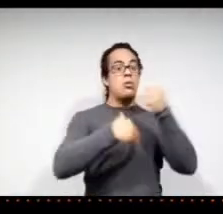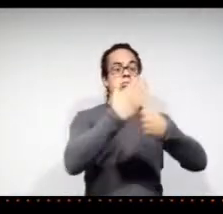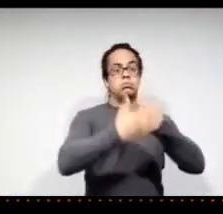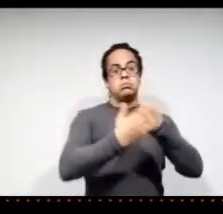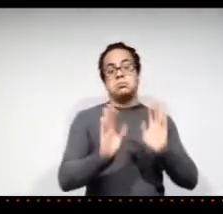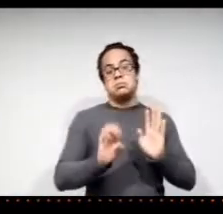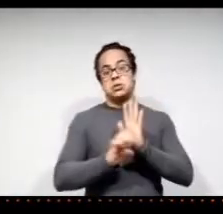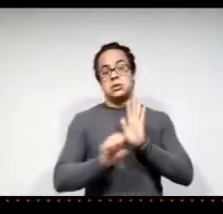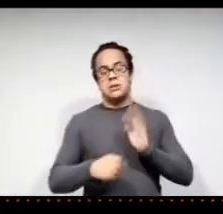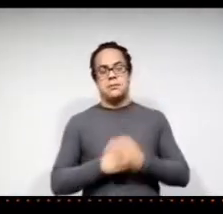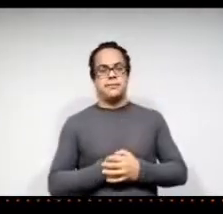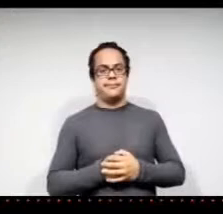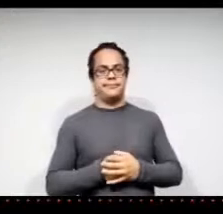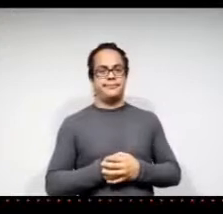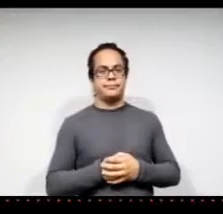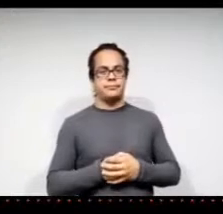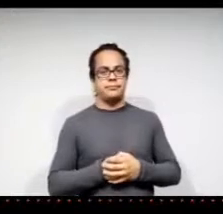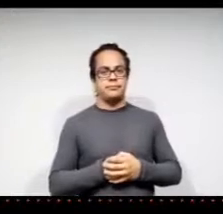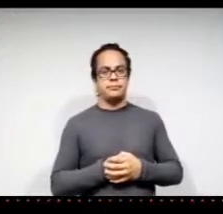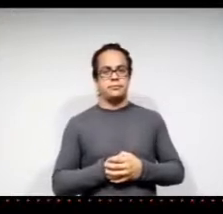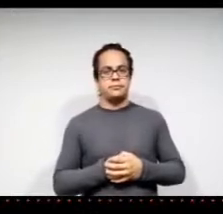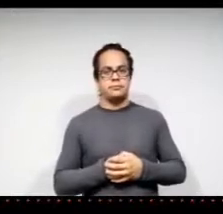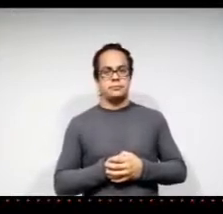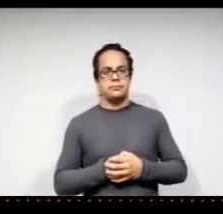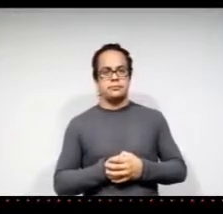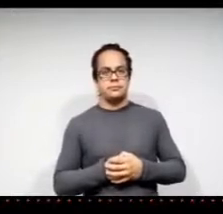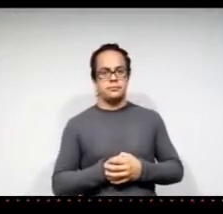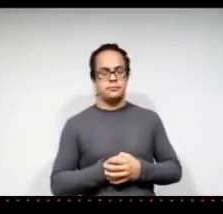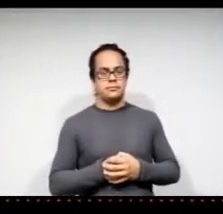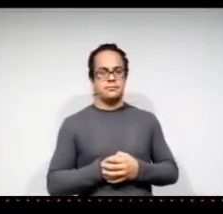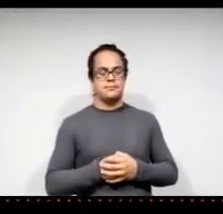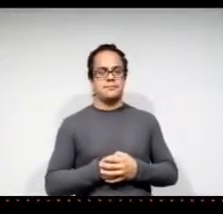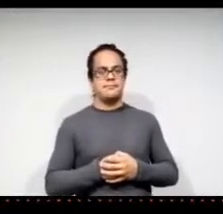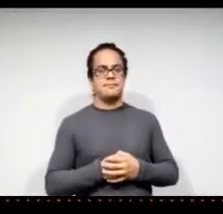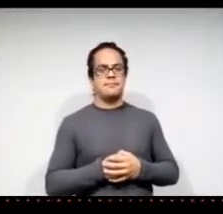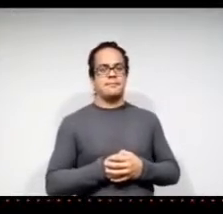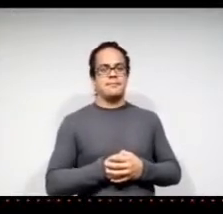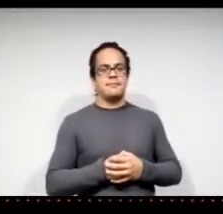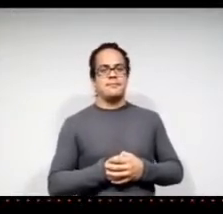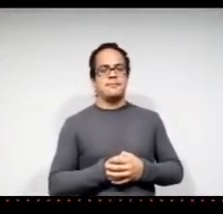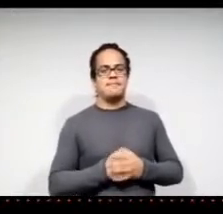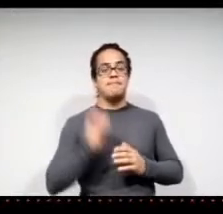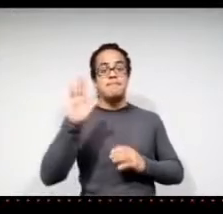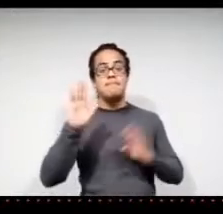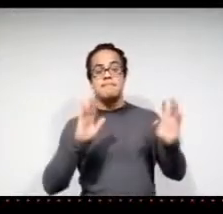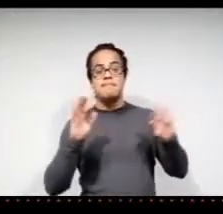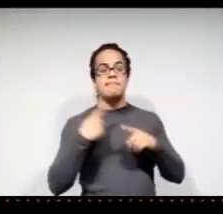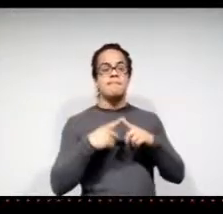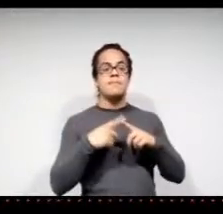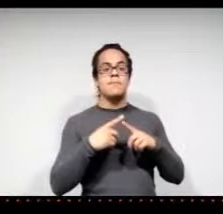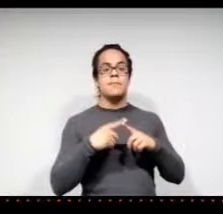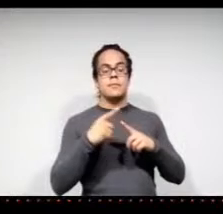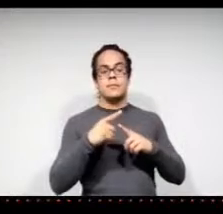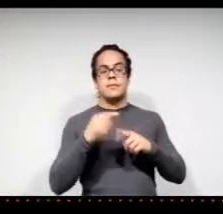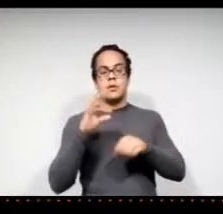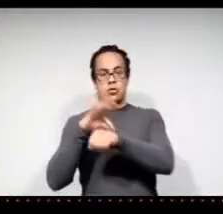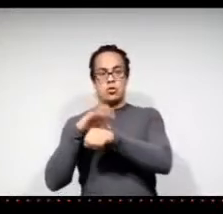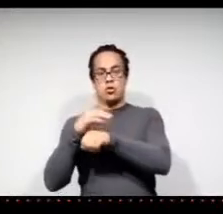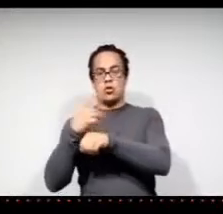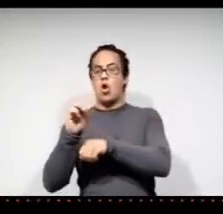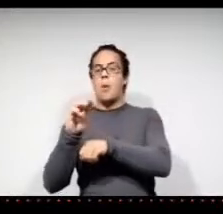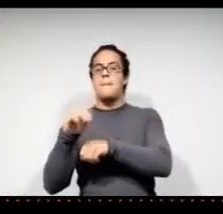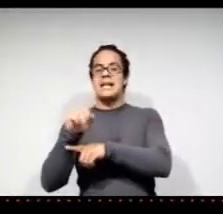Bueno, un outlier. Perdón, adelante. Primero el doctor Gómez y luego el doctor Escamilla.